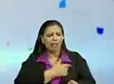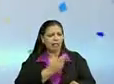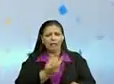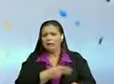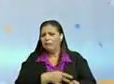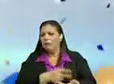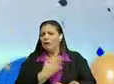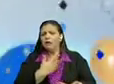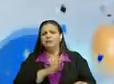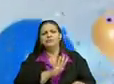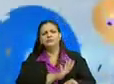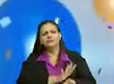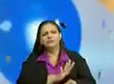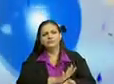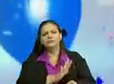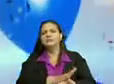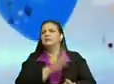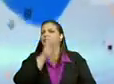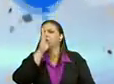¡Otra!